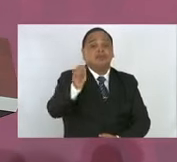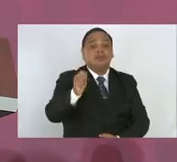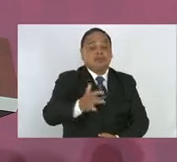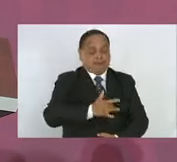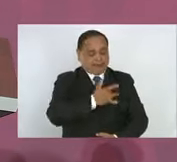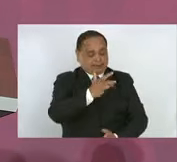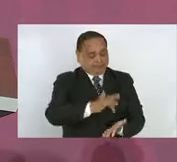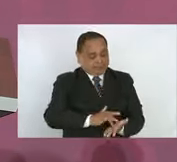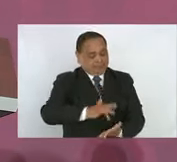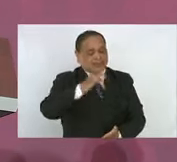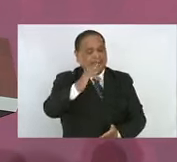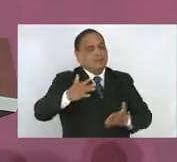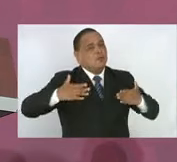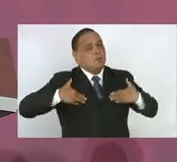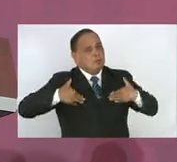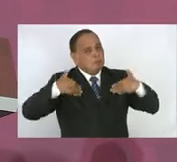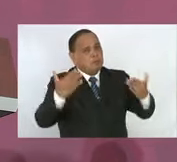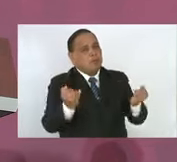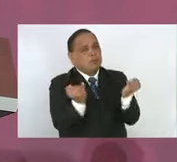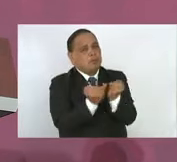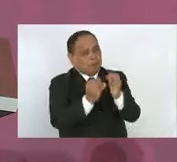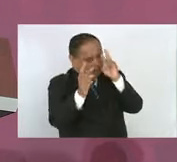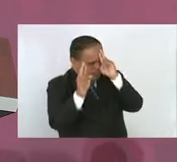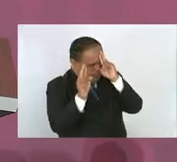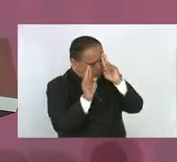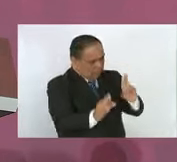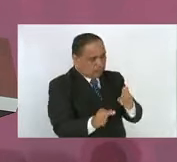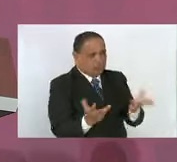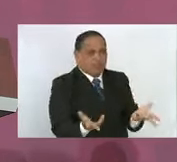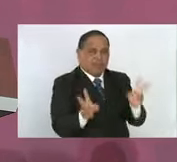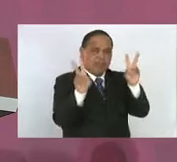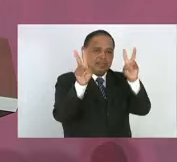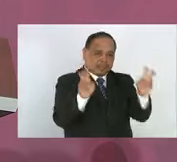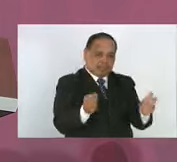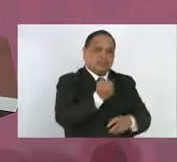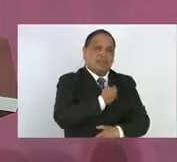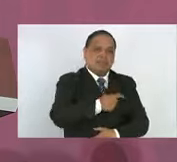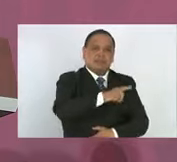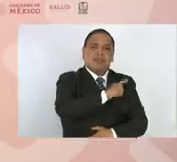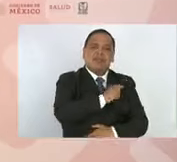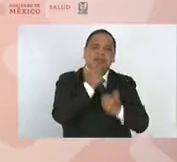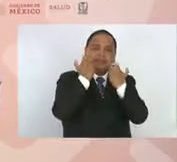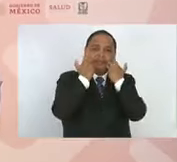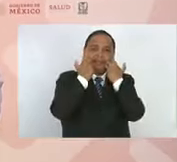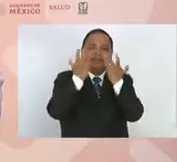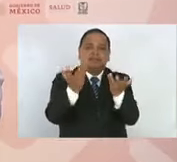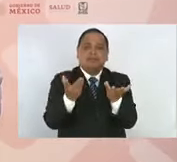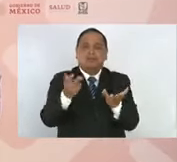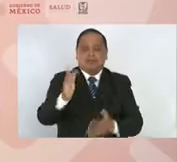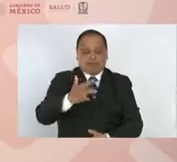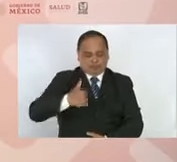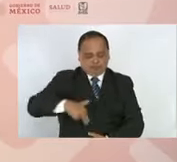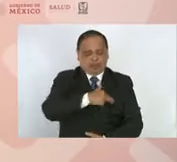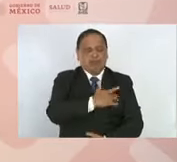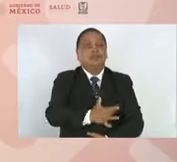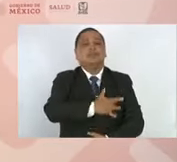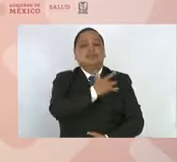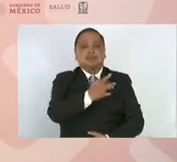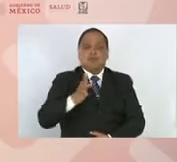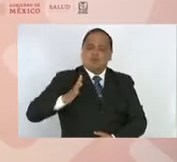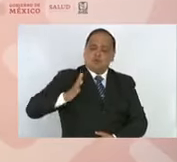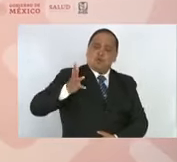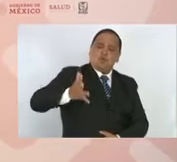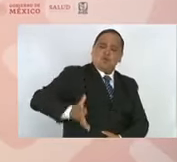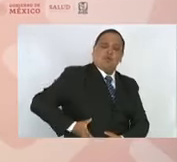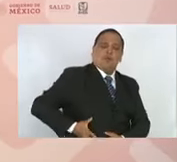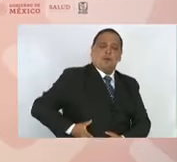confianza y también de respeto por el hacer de Cuba en materia de salud, y de verdad eso nos enorgullece. Lo hecho